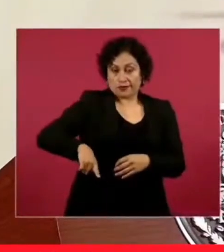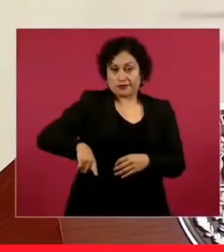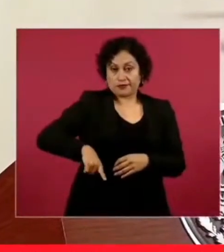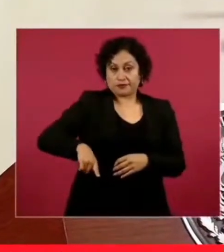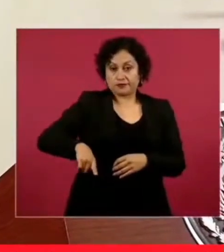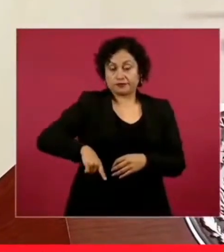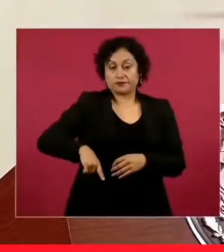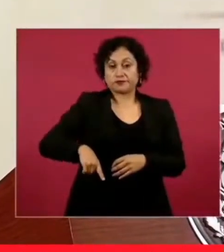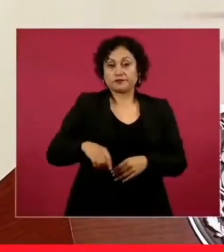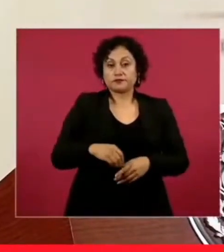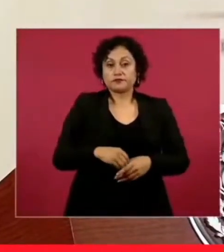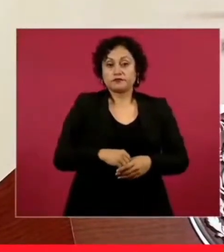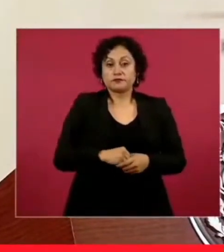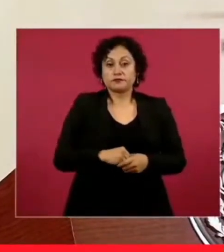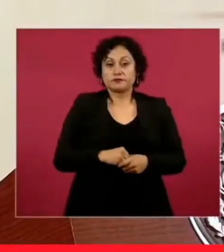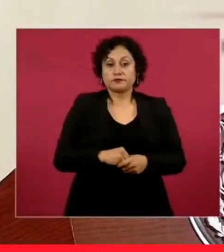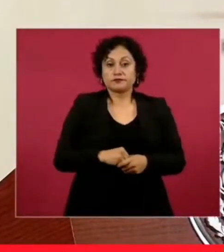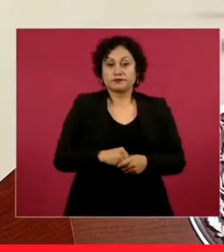se